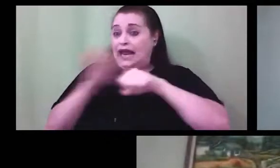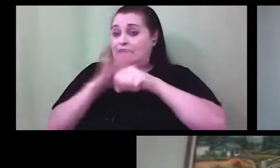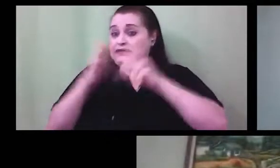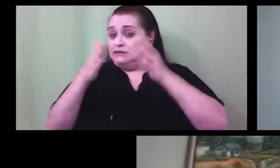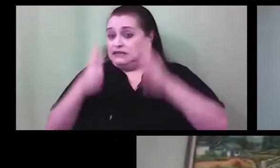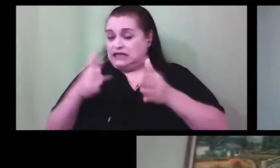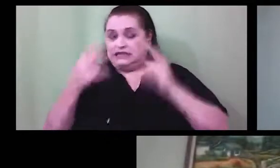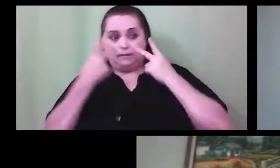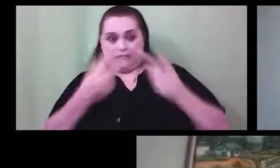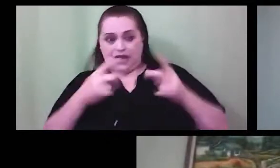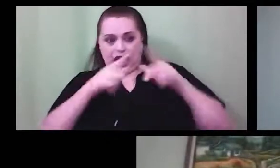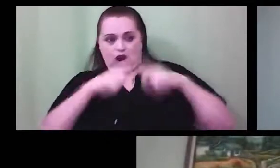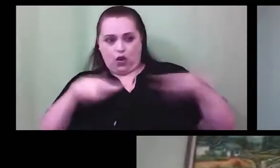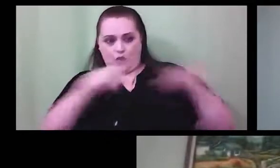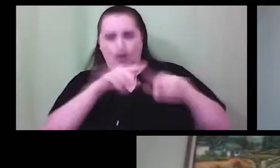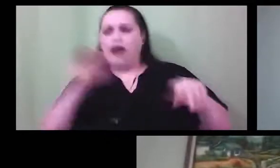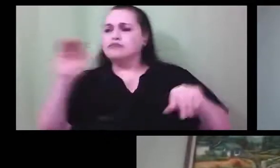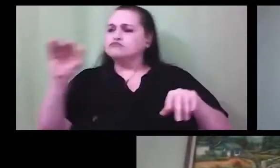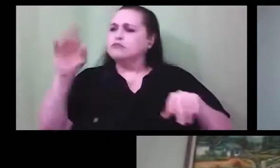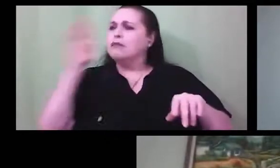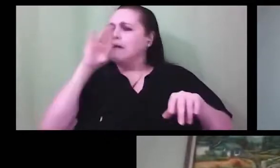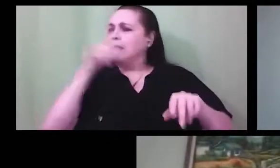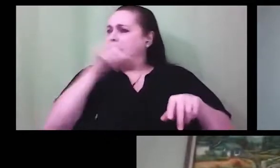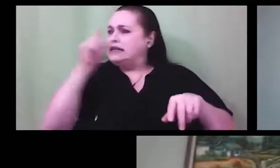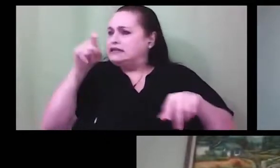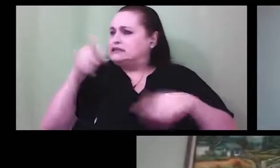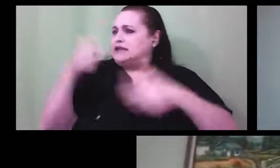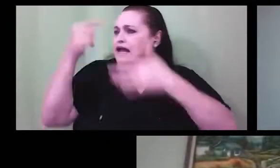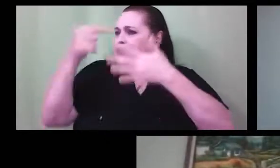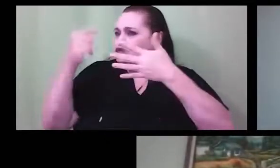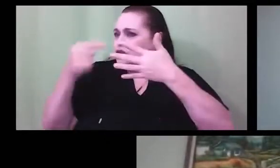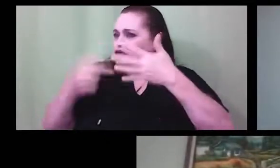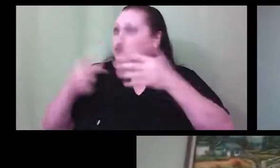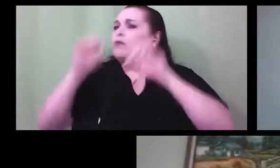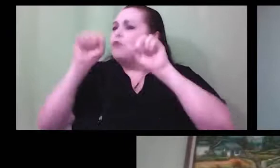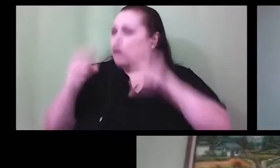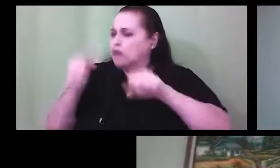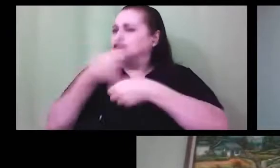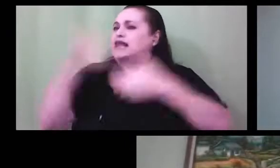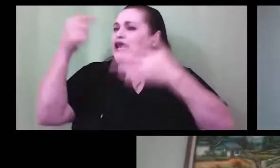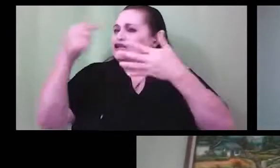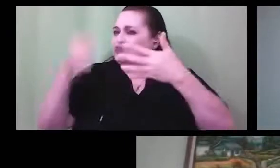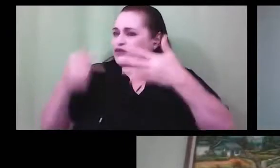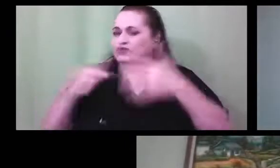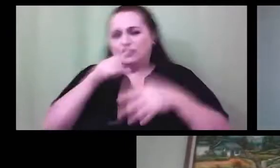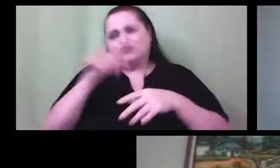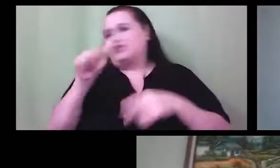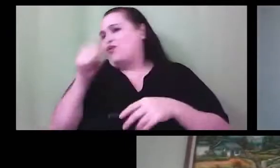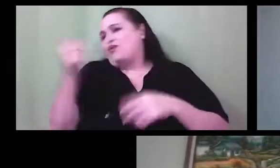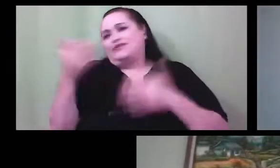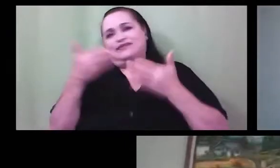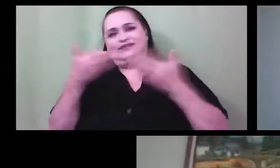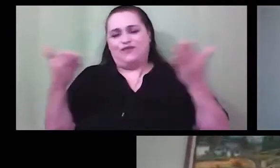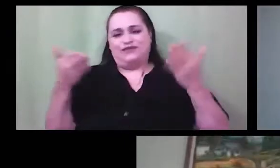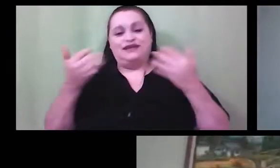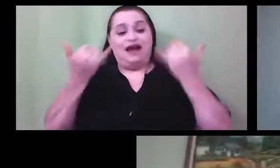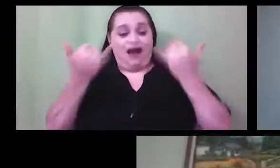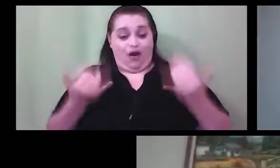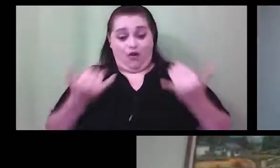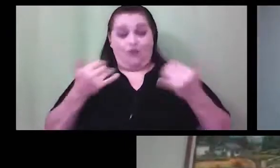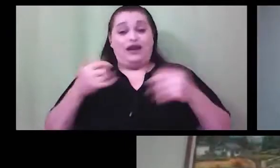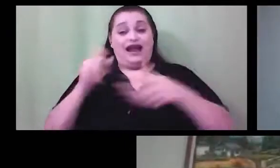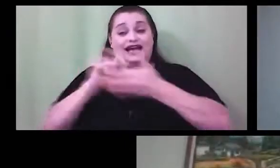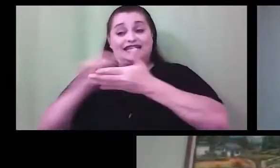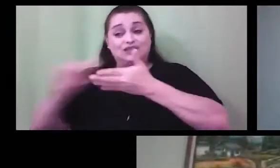en sitio, que te diga, mamá, él ocupa esto, podemos hacer esto, es otra cosa. Ahora que estamos en la escuela